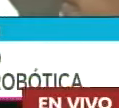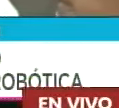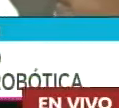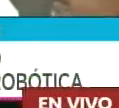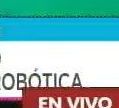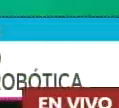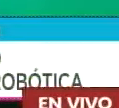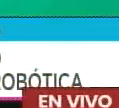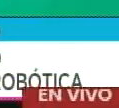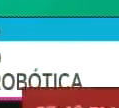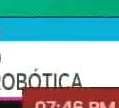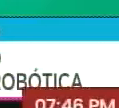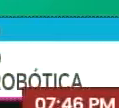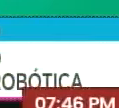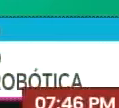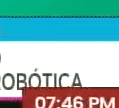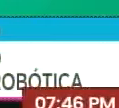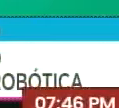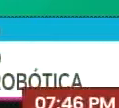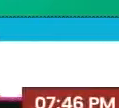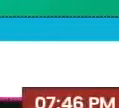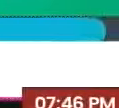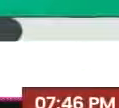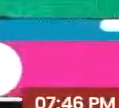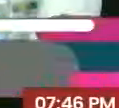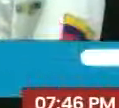Y aquí está Sebastián.